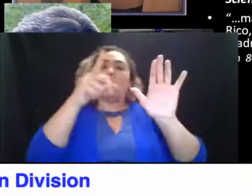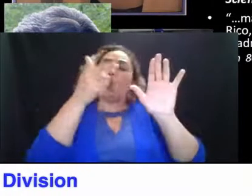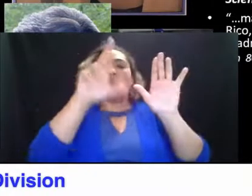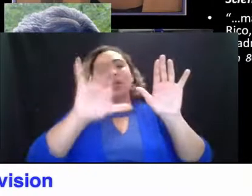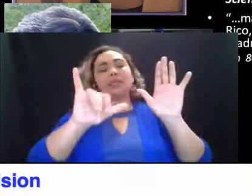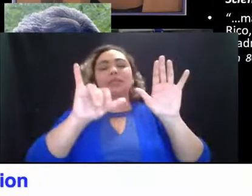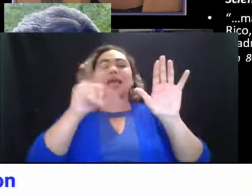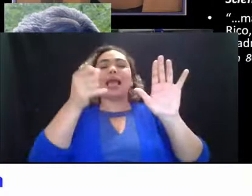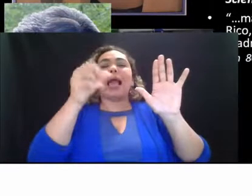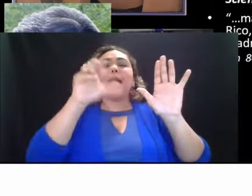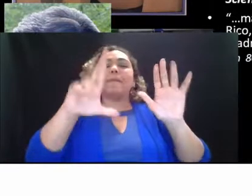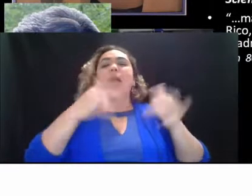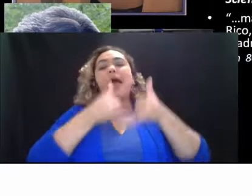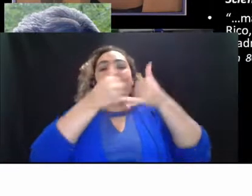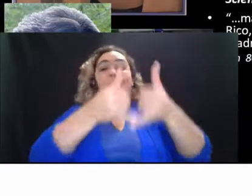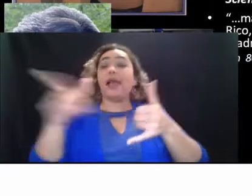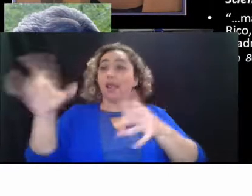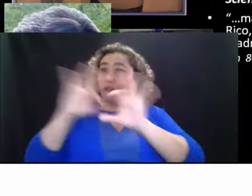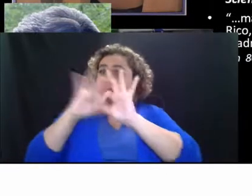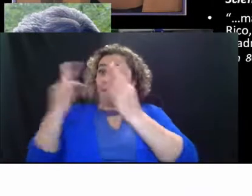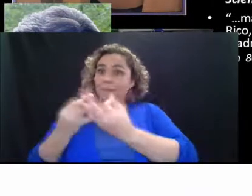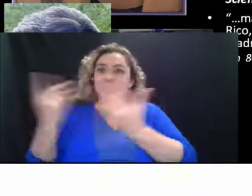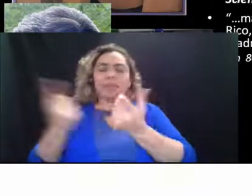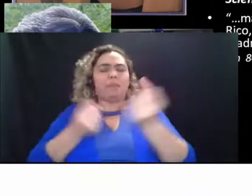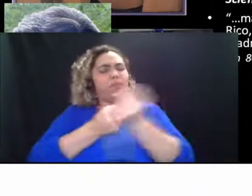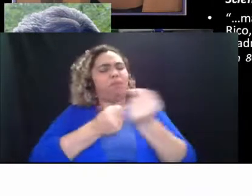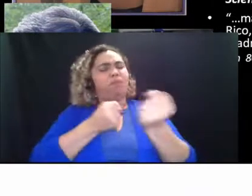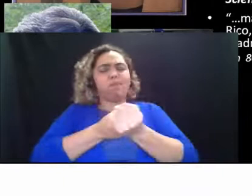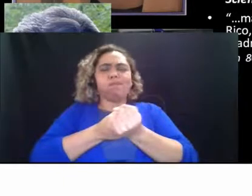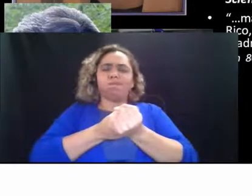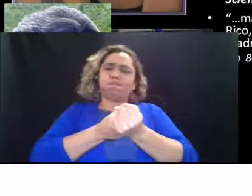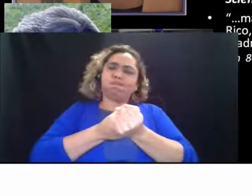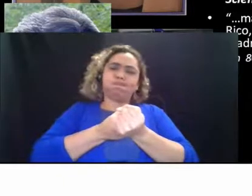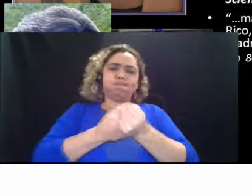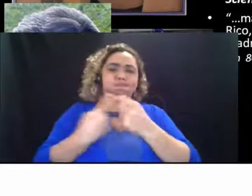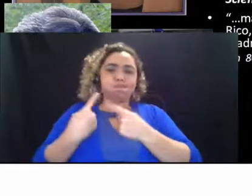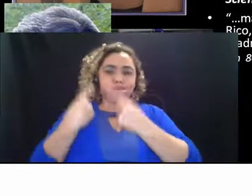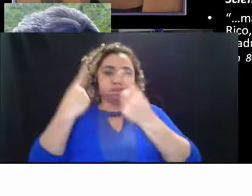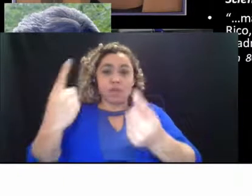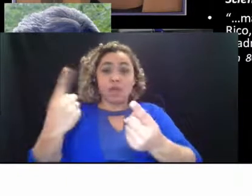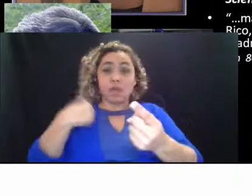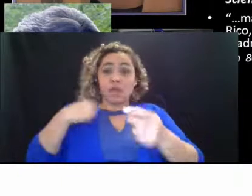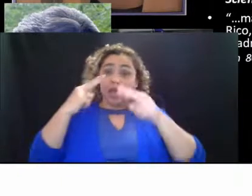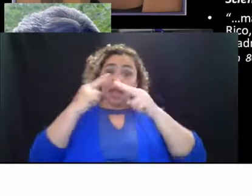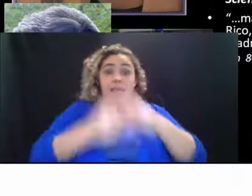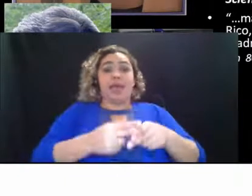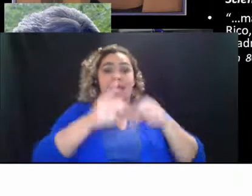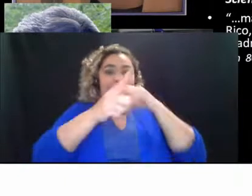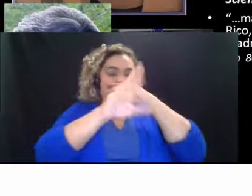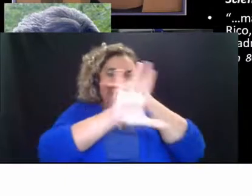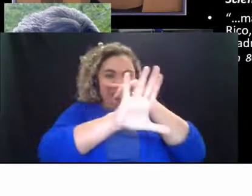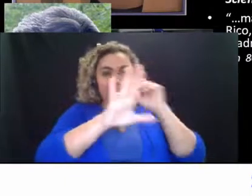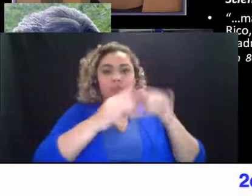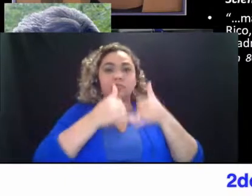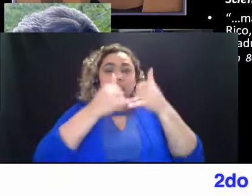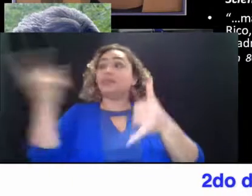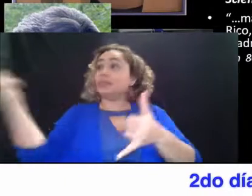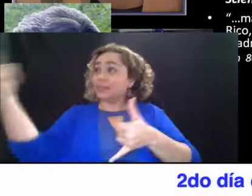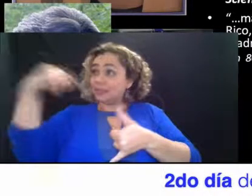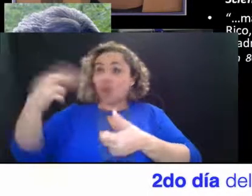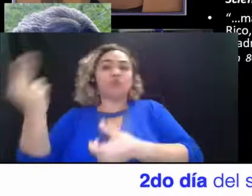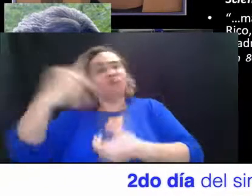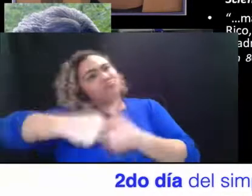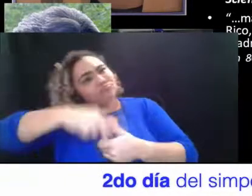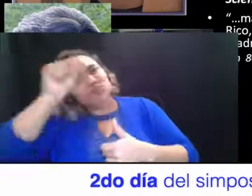honra que su familia pues siempre ha apoyado, que desde que nombramos el premio a nombre de ella, siempre ha apoyado el poder participar en